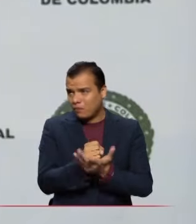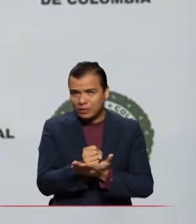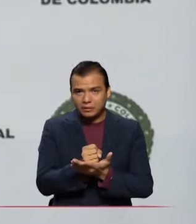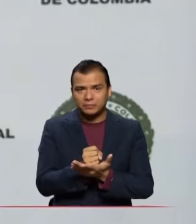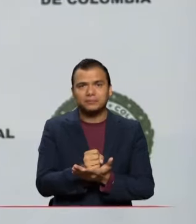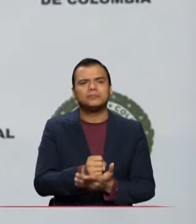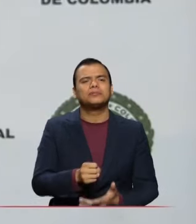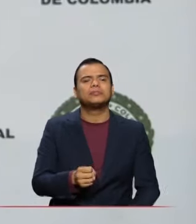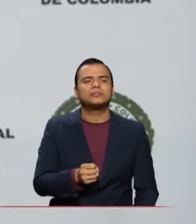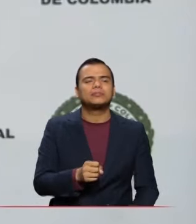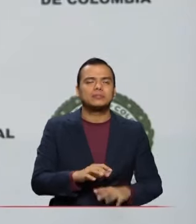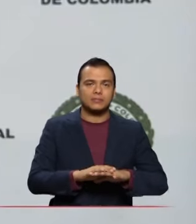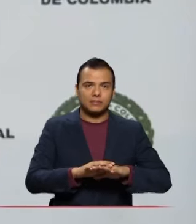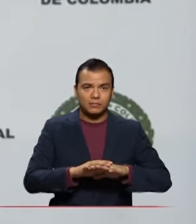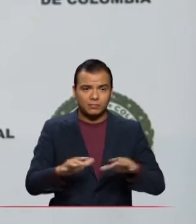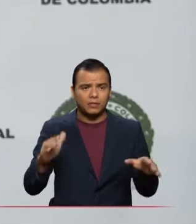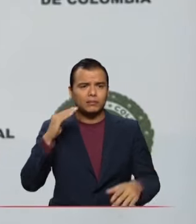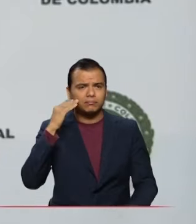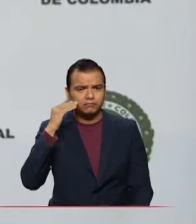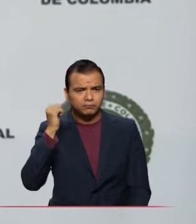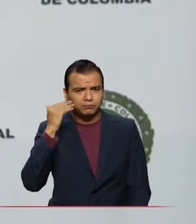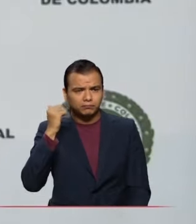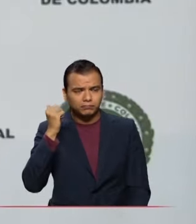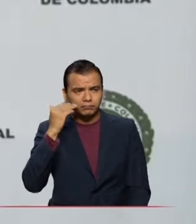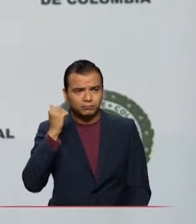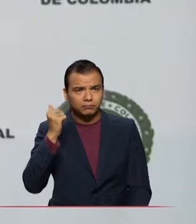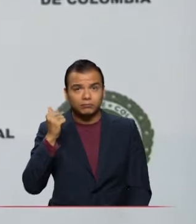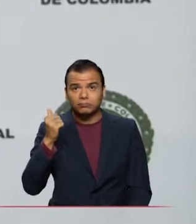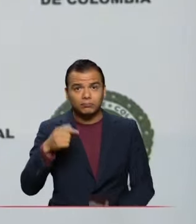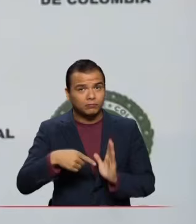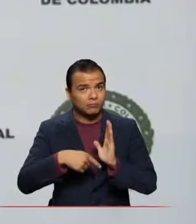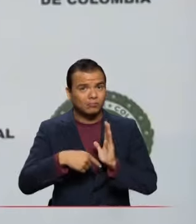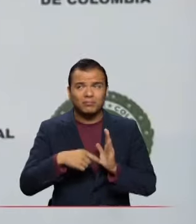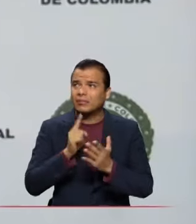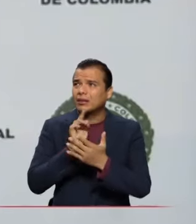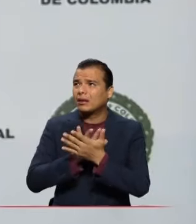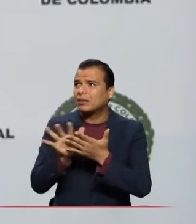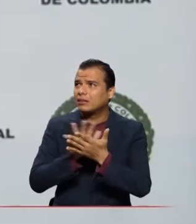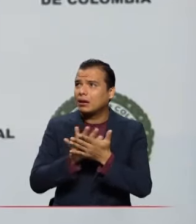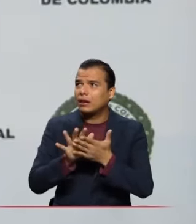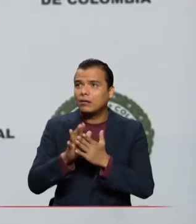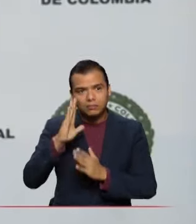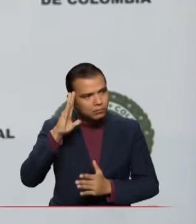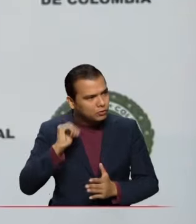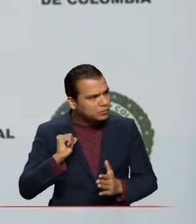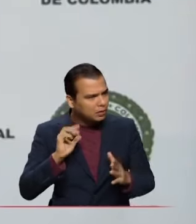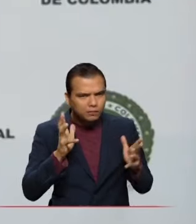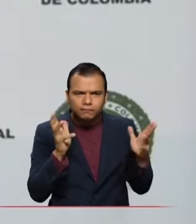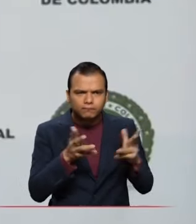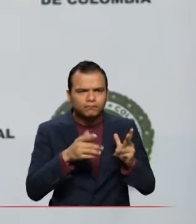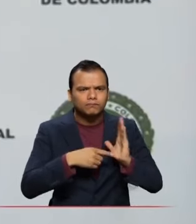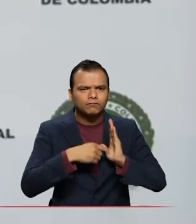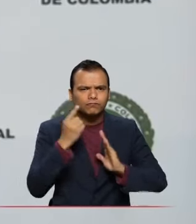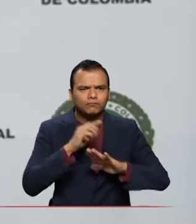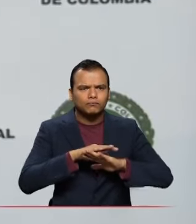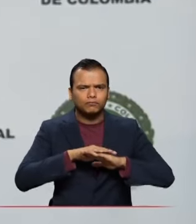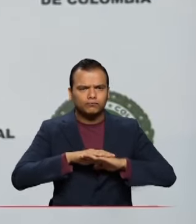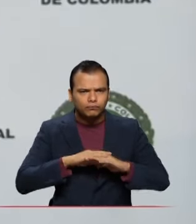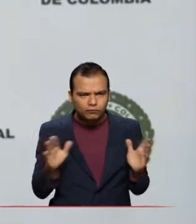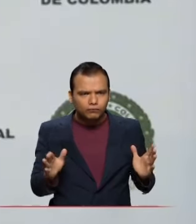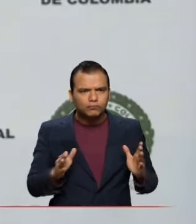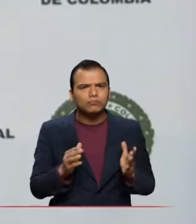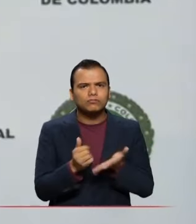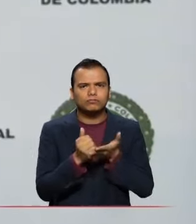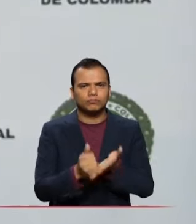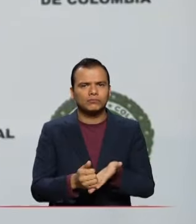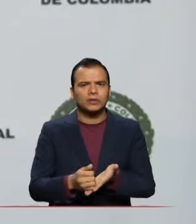de 17 años de inmediato fue protegida por la policía y el respectivo proceso de acompañamiento y restablecimiento de los